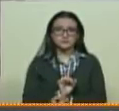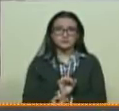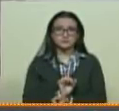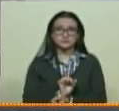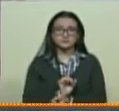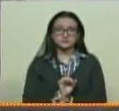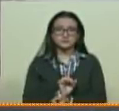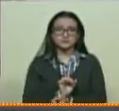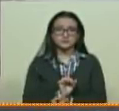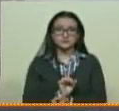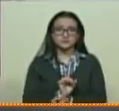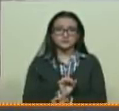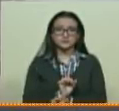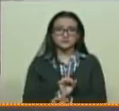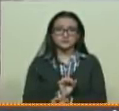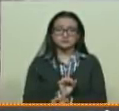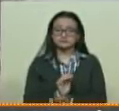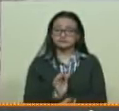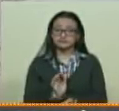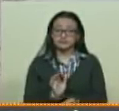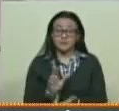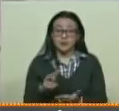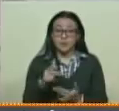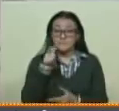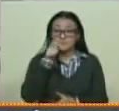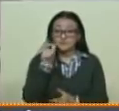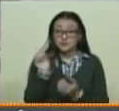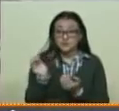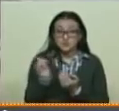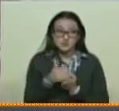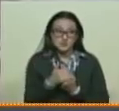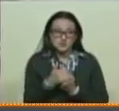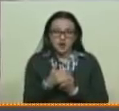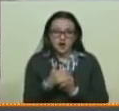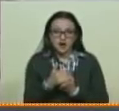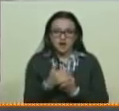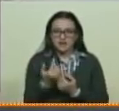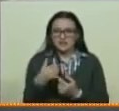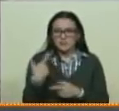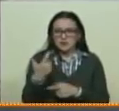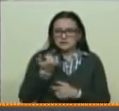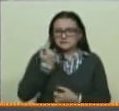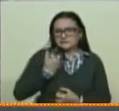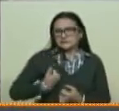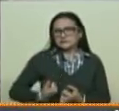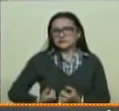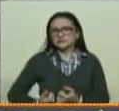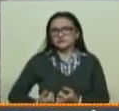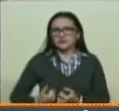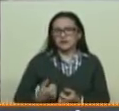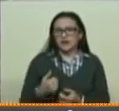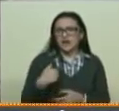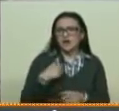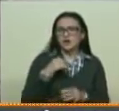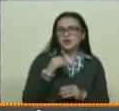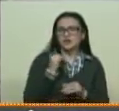Aquí se acabó. Los que se escudan después, se rasgan vestiduras después, desde las redes